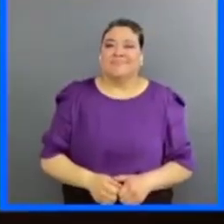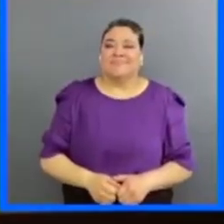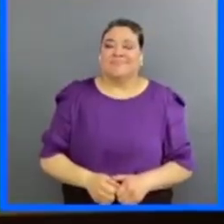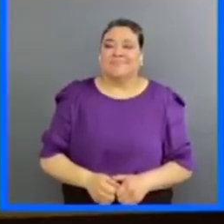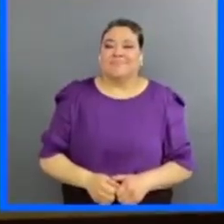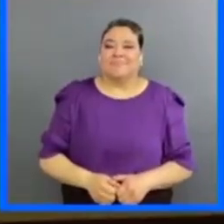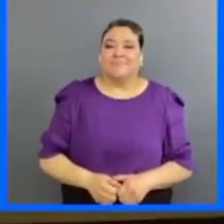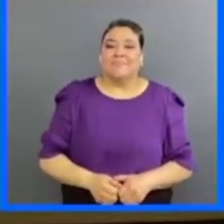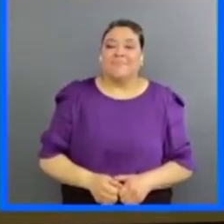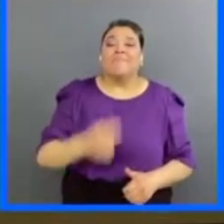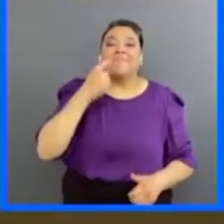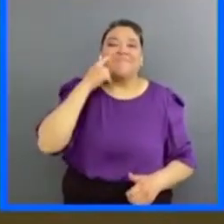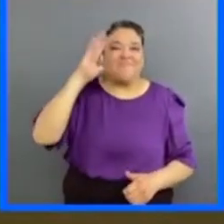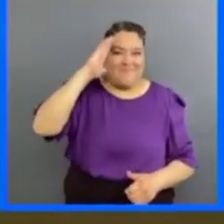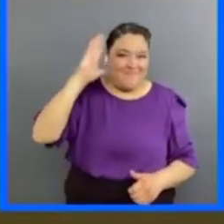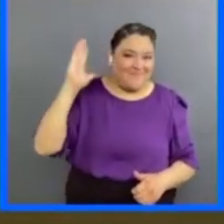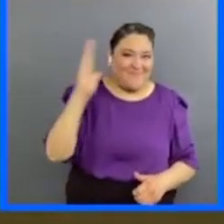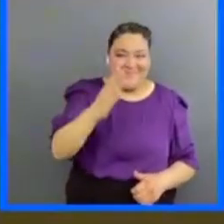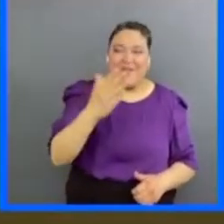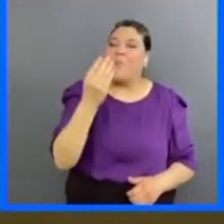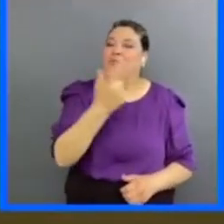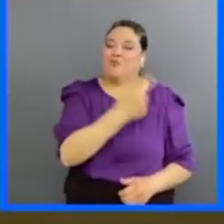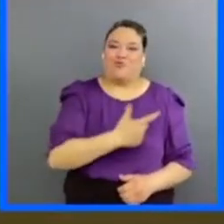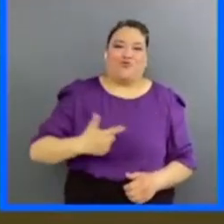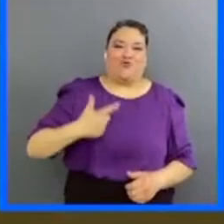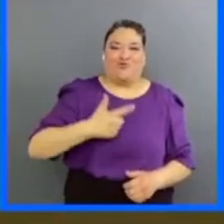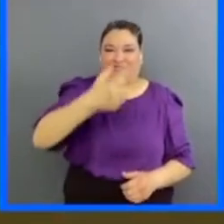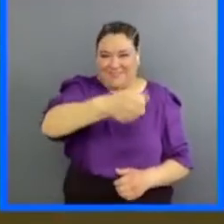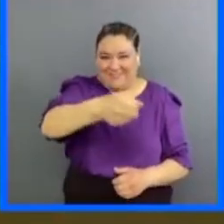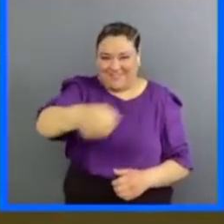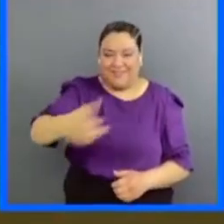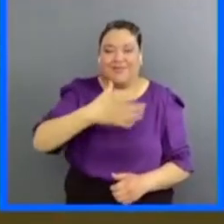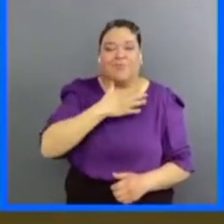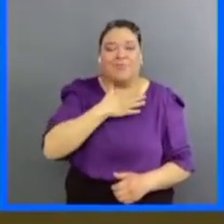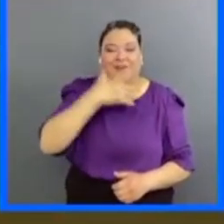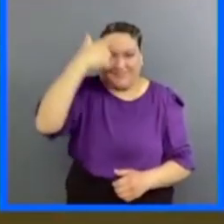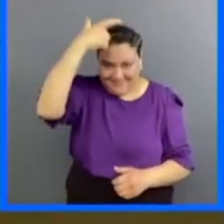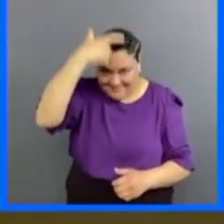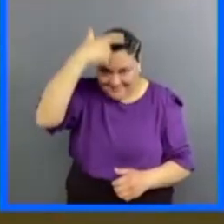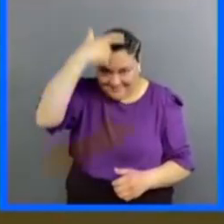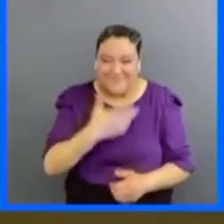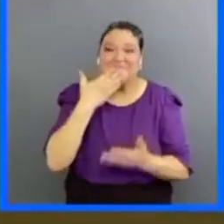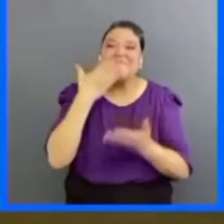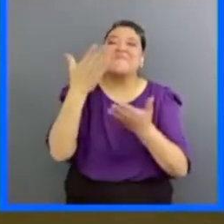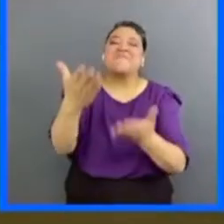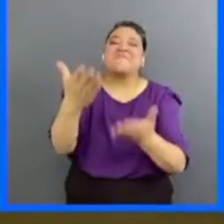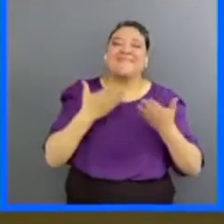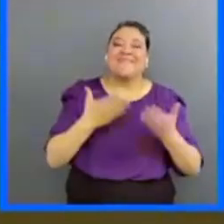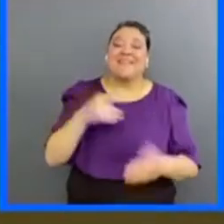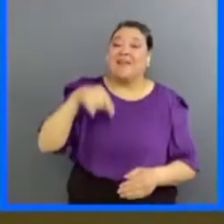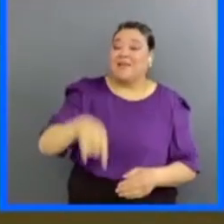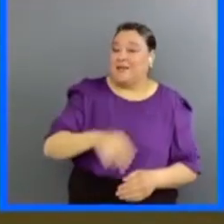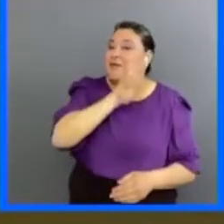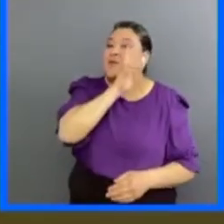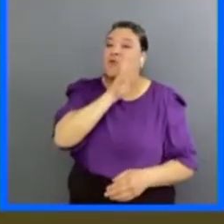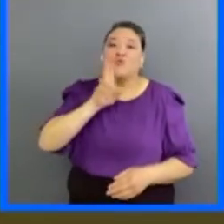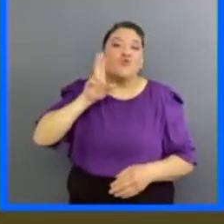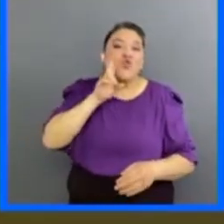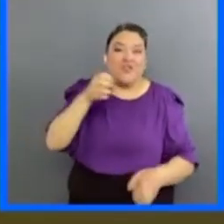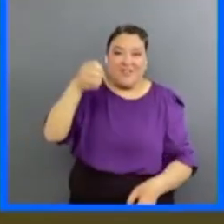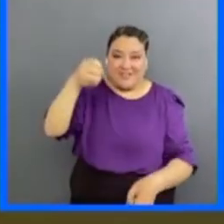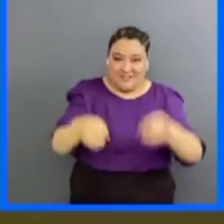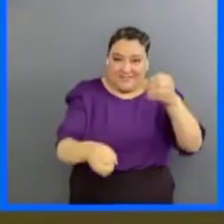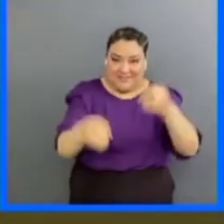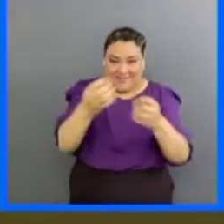Hola, ¿qué tal? ¿Cómo le va? Qué gusto saludarle. Muy buenas noches. Bienvenido, bienvenida a la información jurídica más